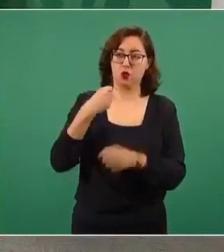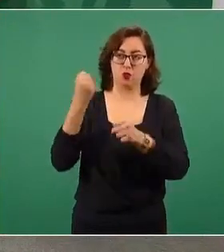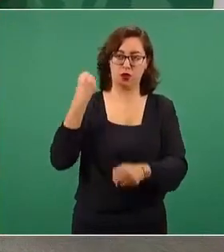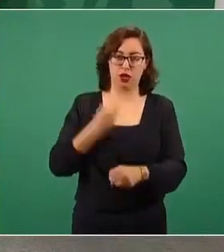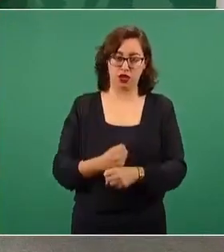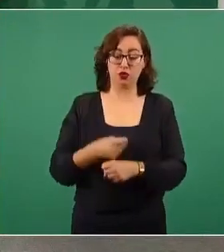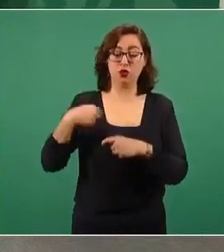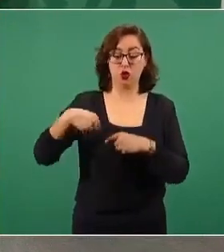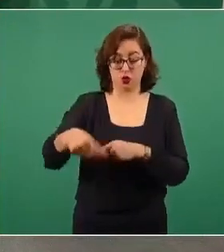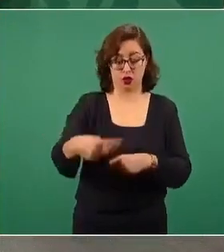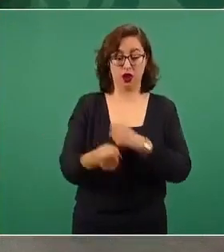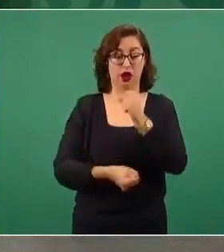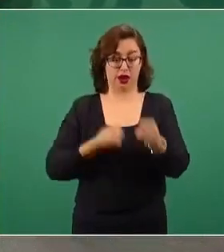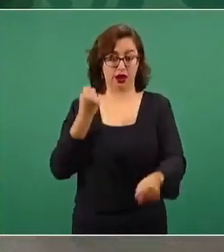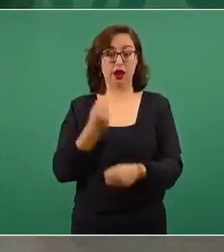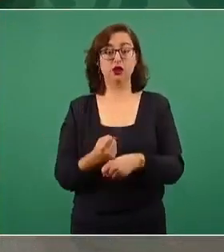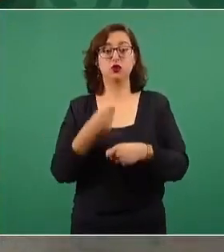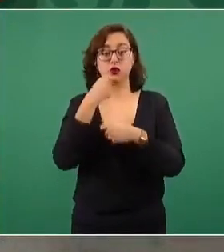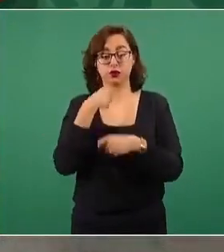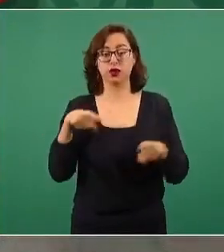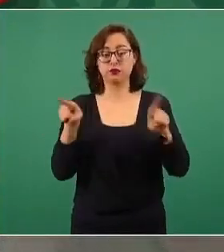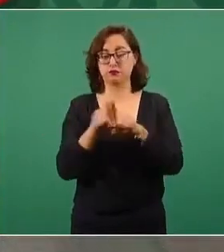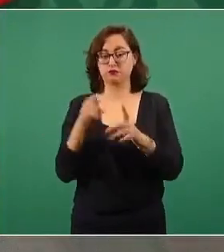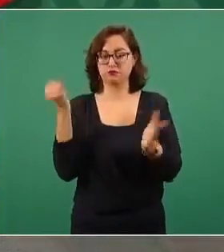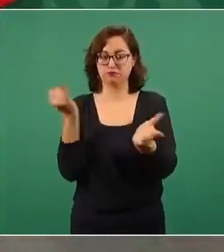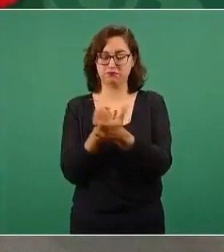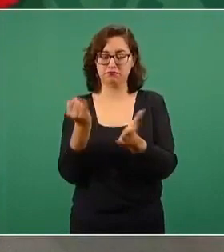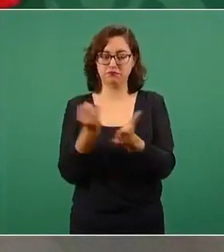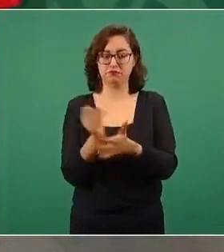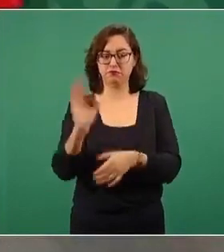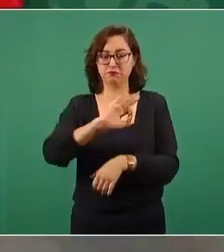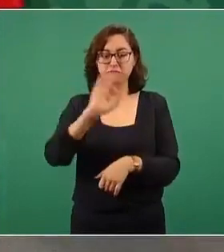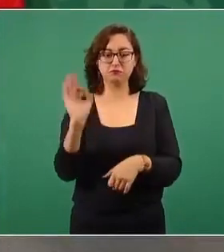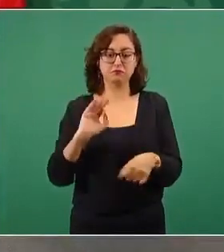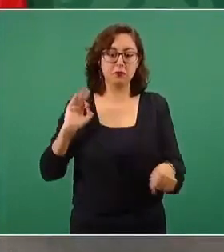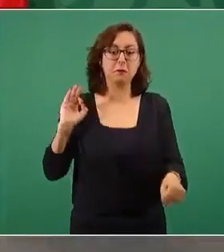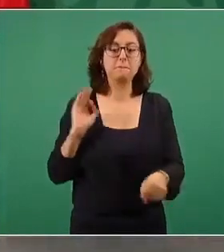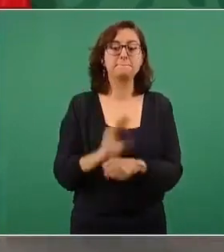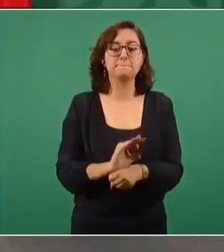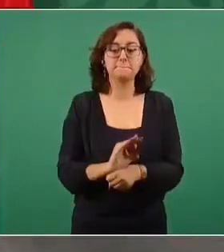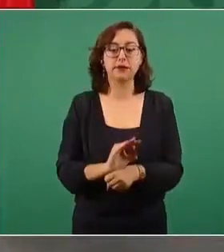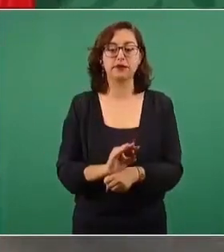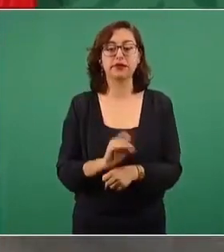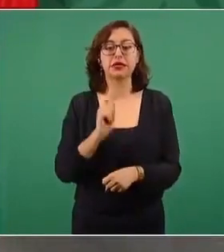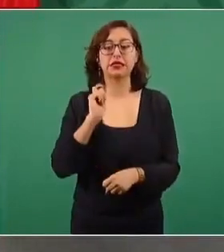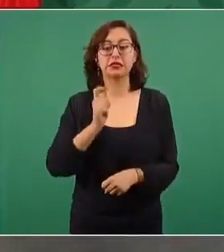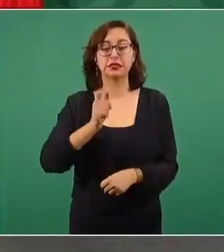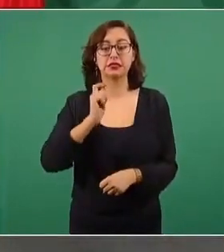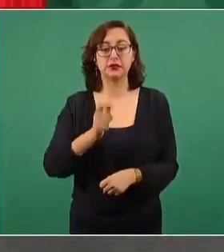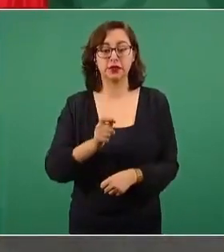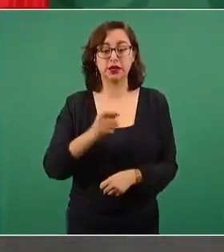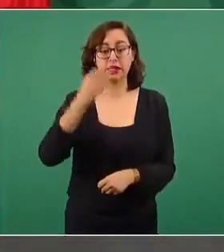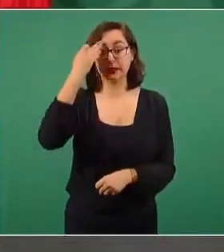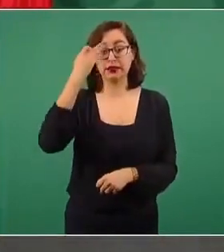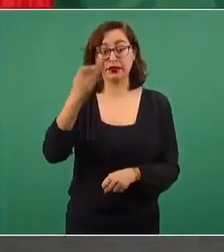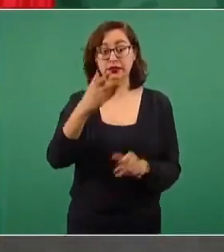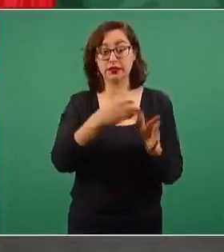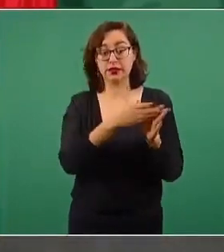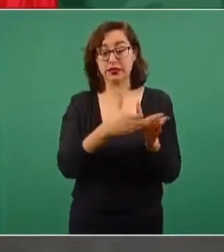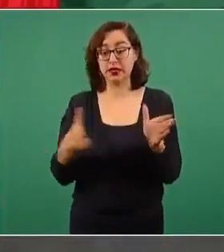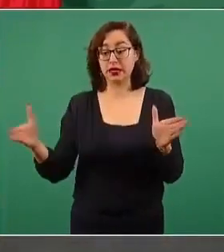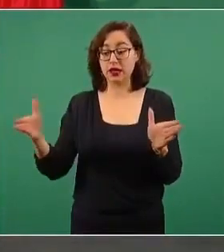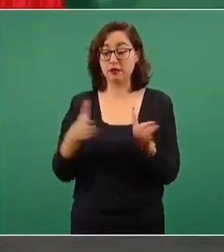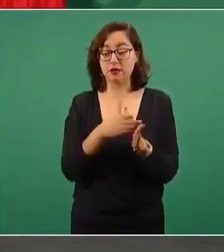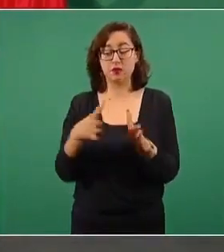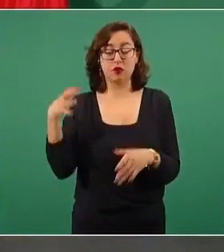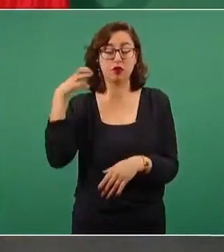entregar este año. Ese subsidio es para que en tiempos de calor, de